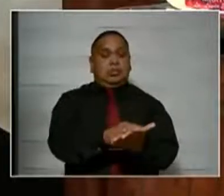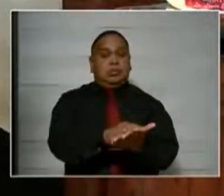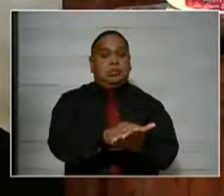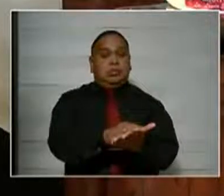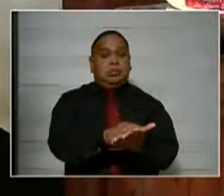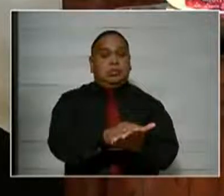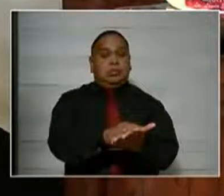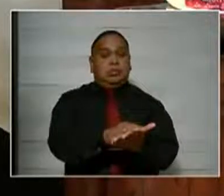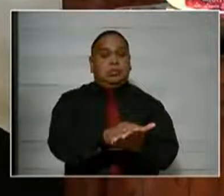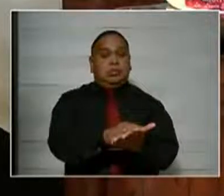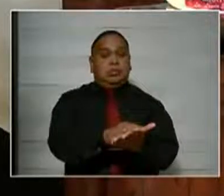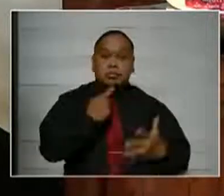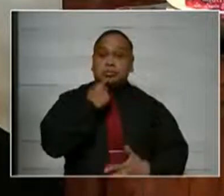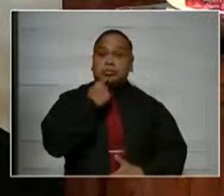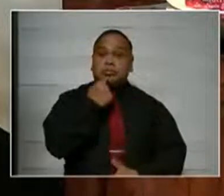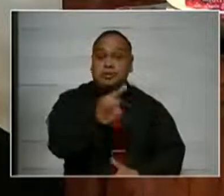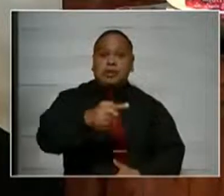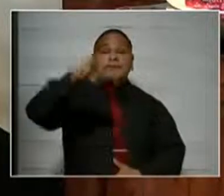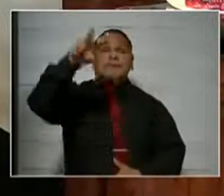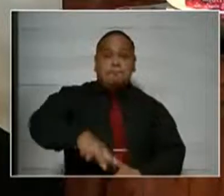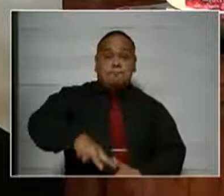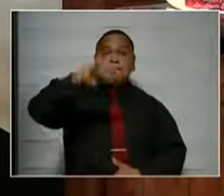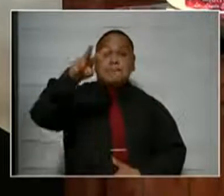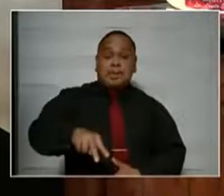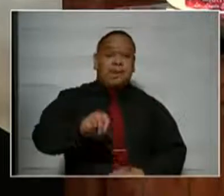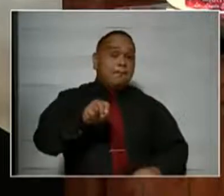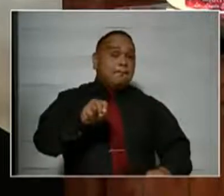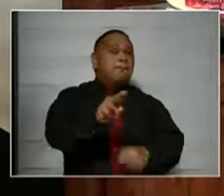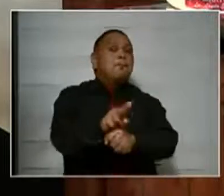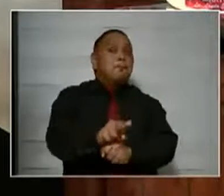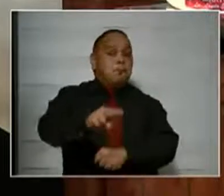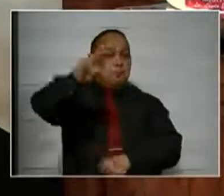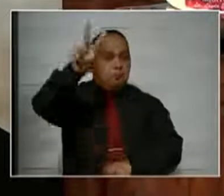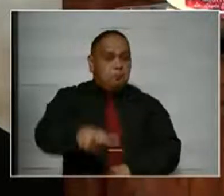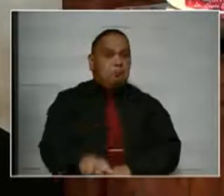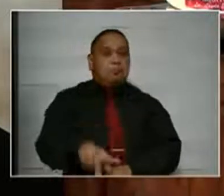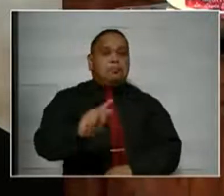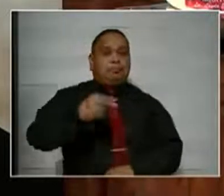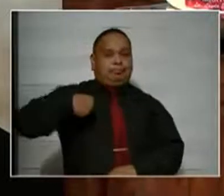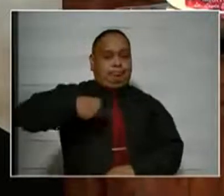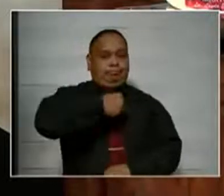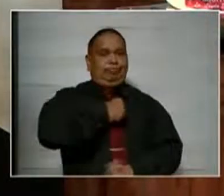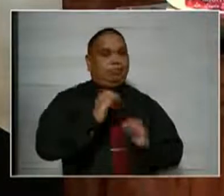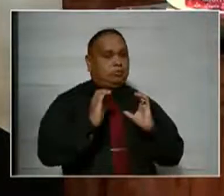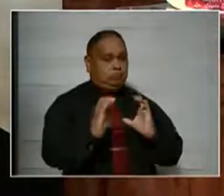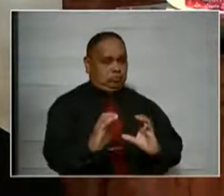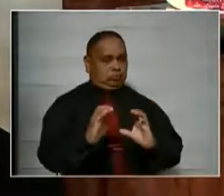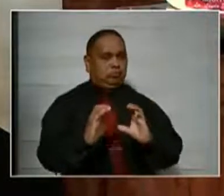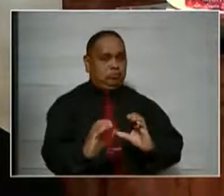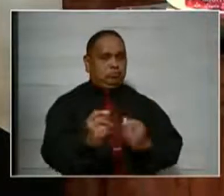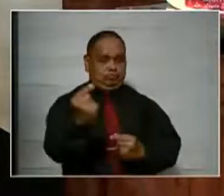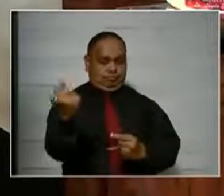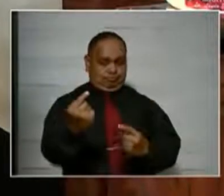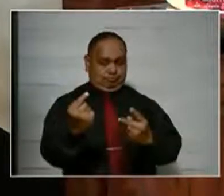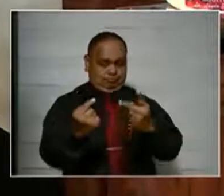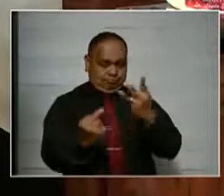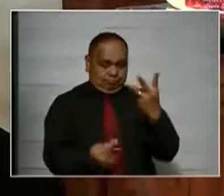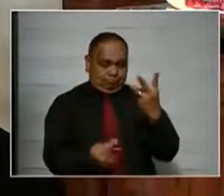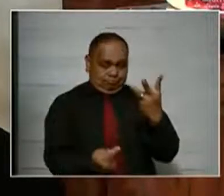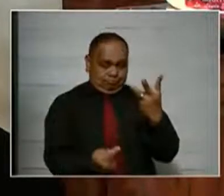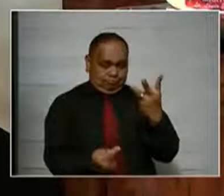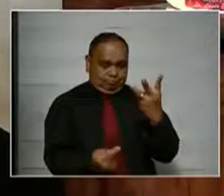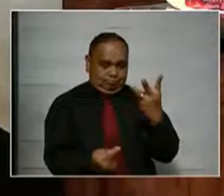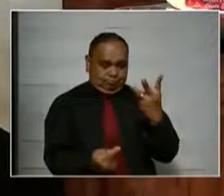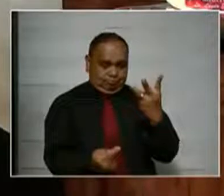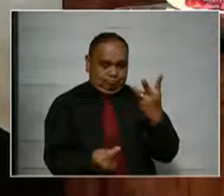diciendo la verdad puntual porque hemos sido Muy cuidadosos y hemos aprendido muy bien las lecciones de